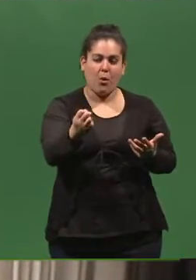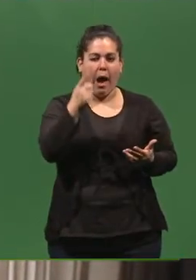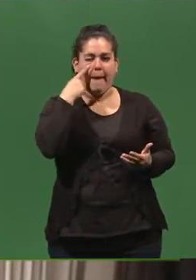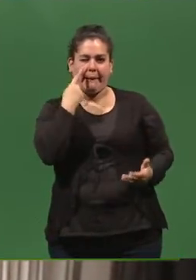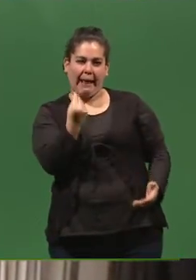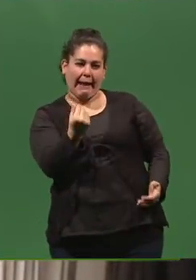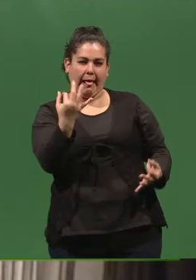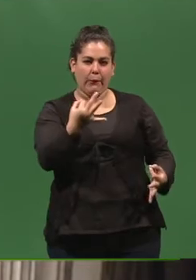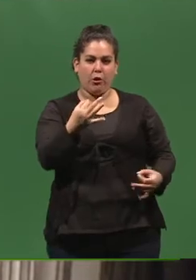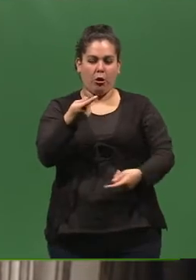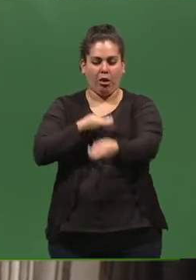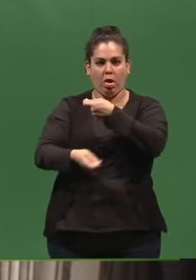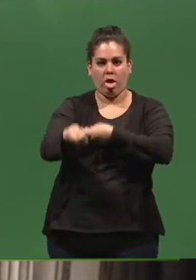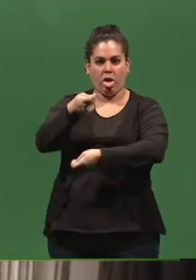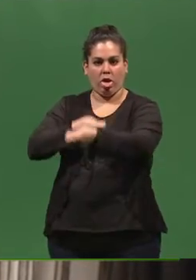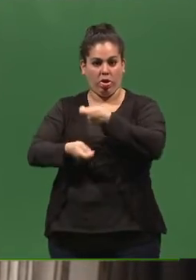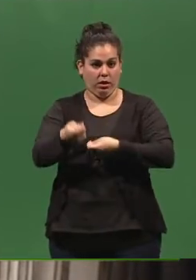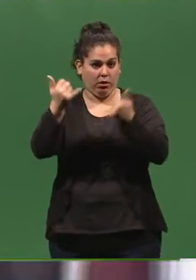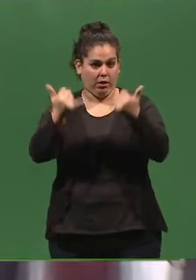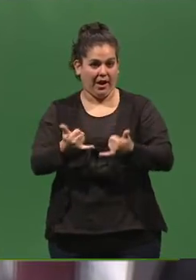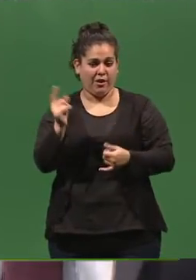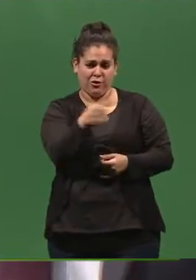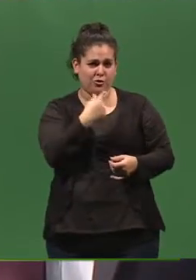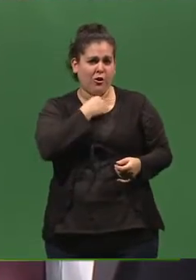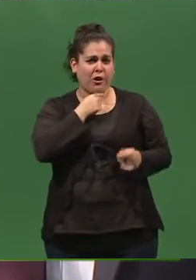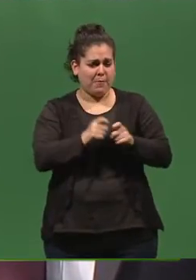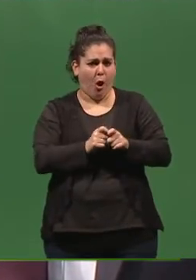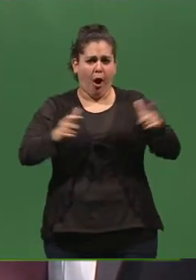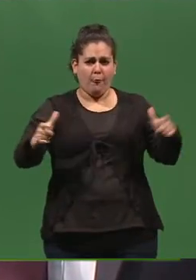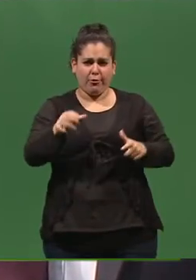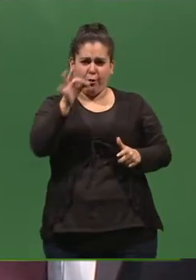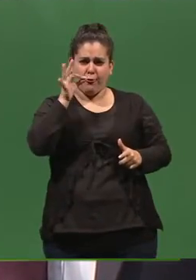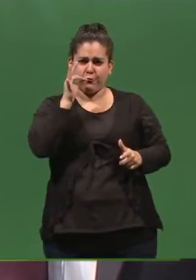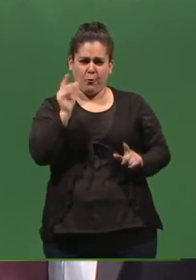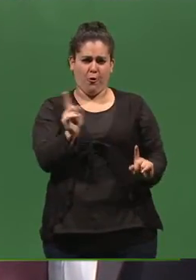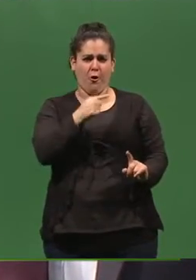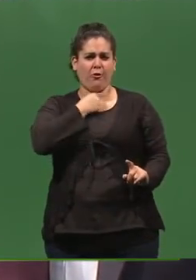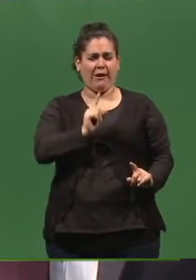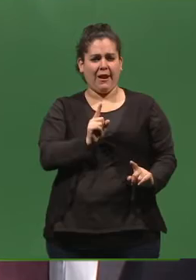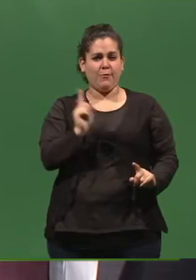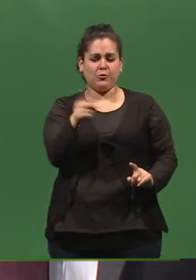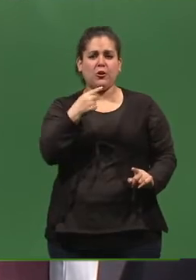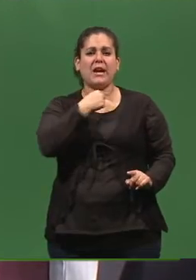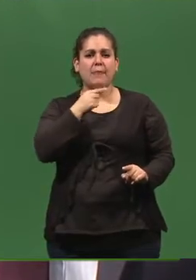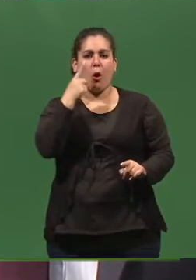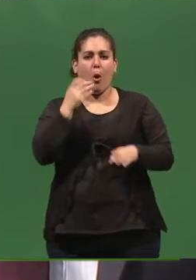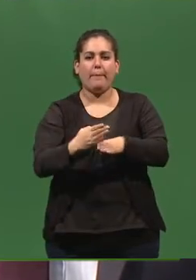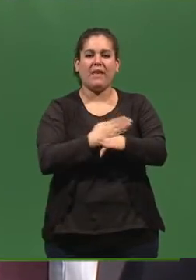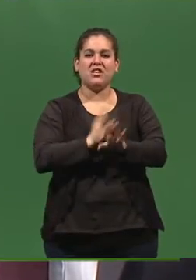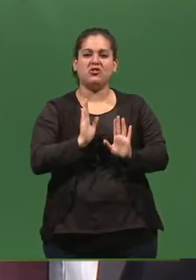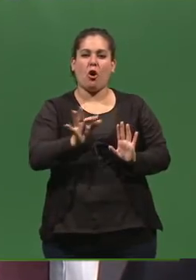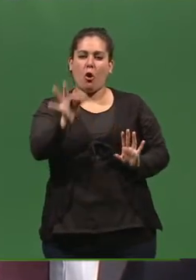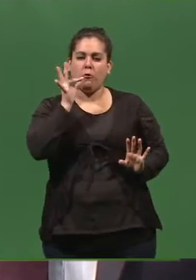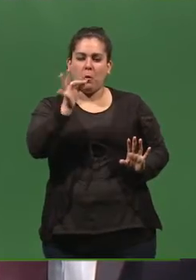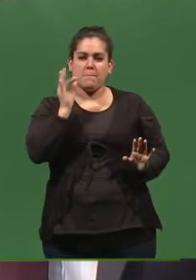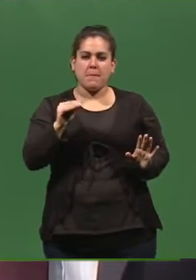tengo, toma. En cambio, digamos, nuestra intención no es aumentar, digamos, el consumo, sino justamente prevenir el